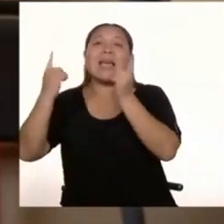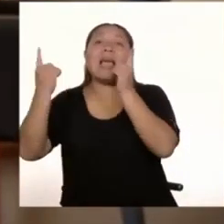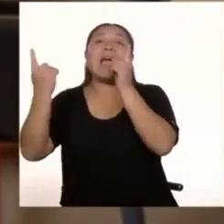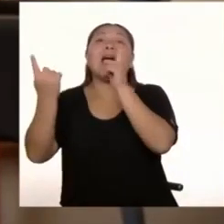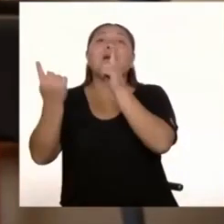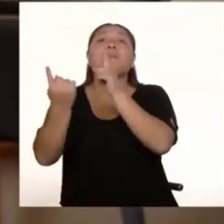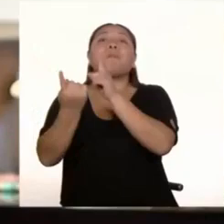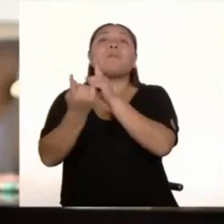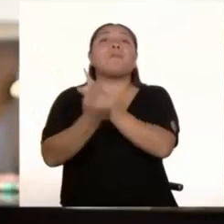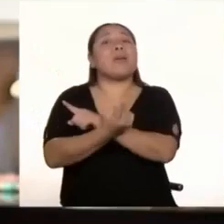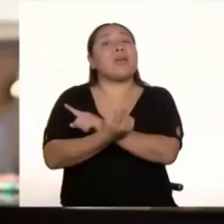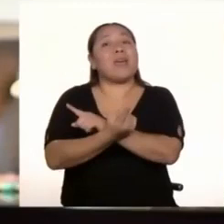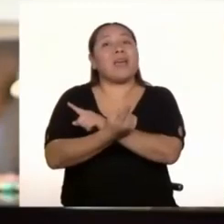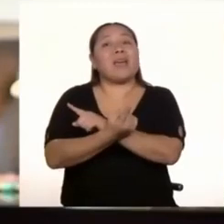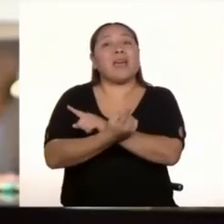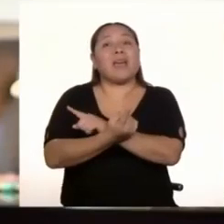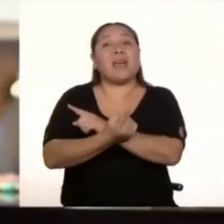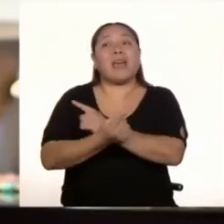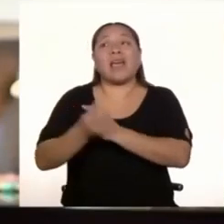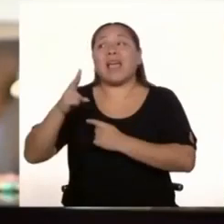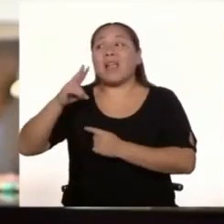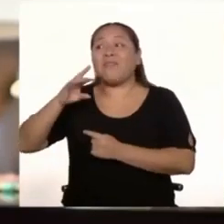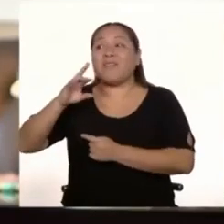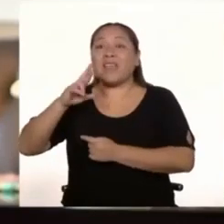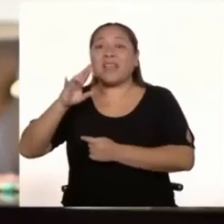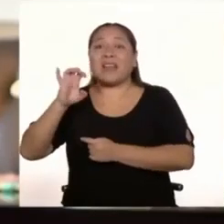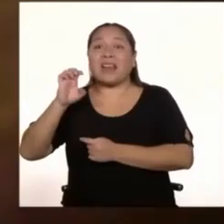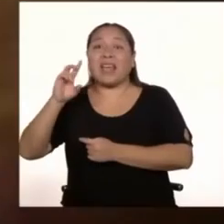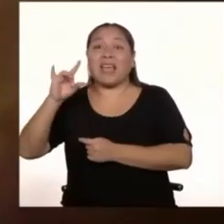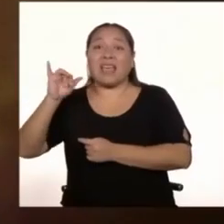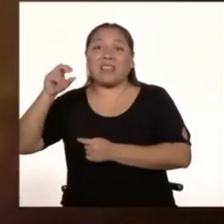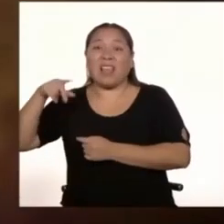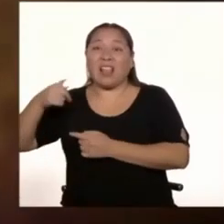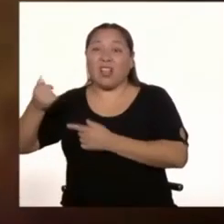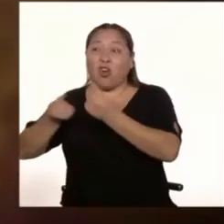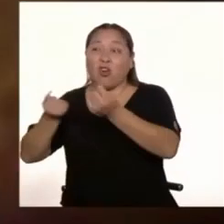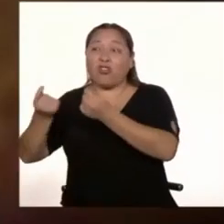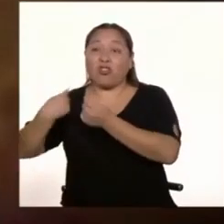el sistema republicano, que me parece que es interesante también.